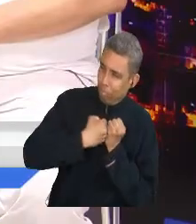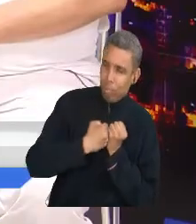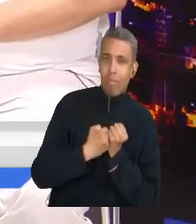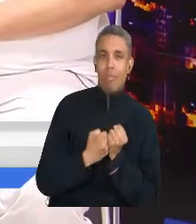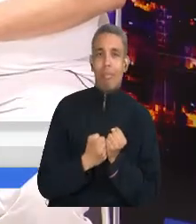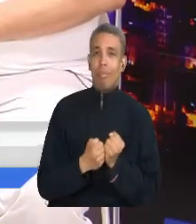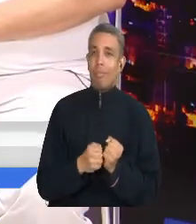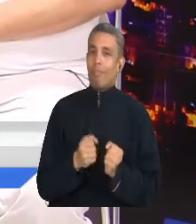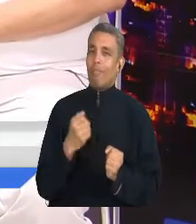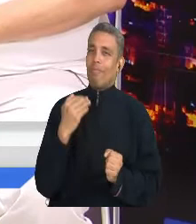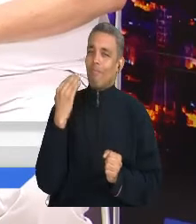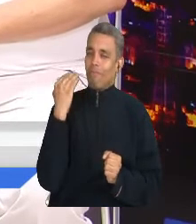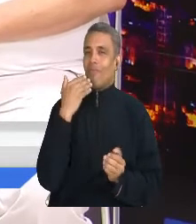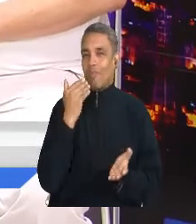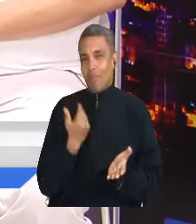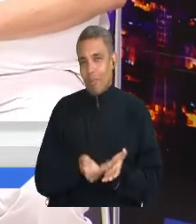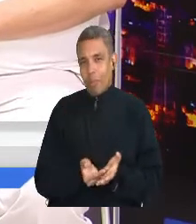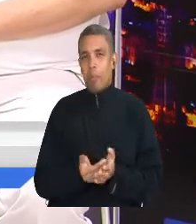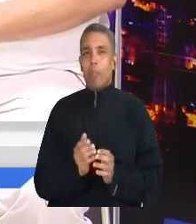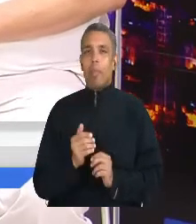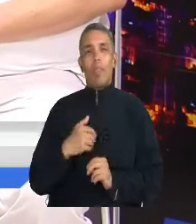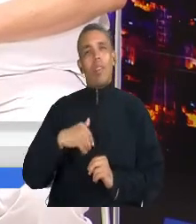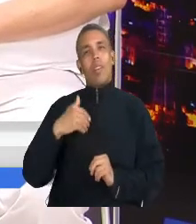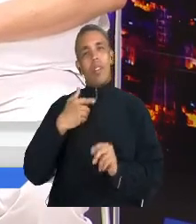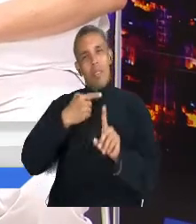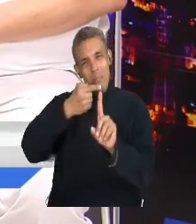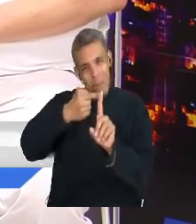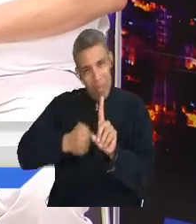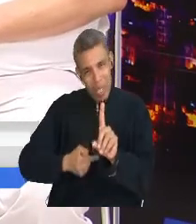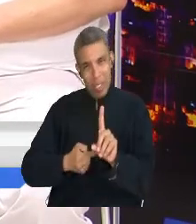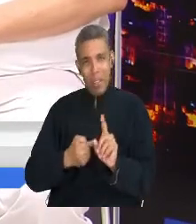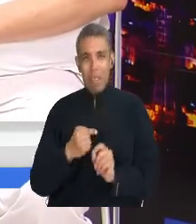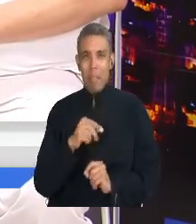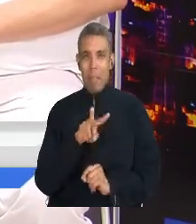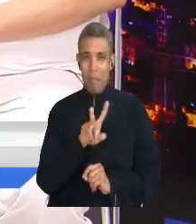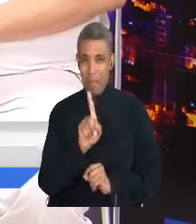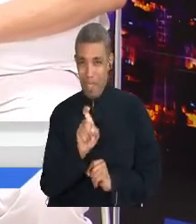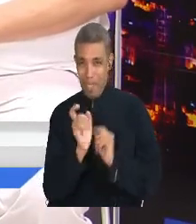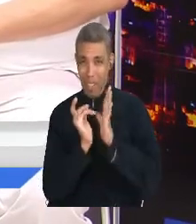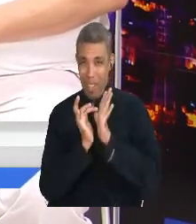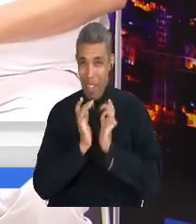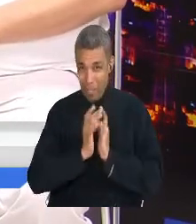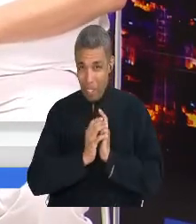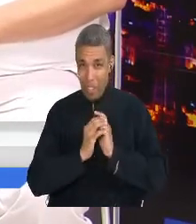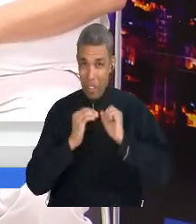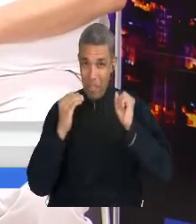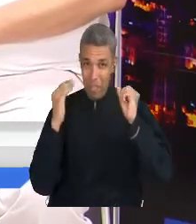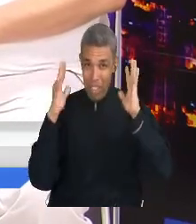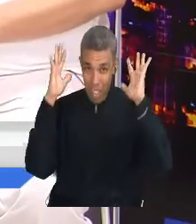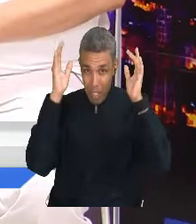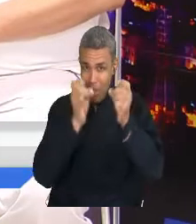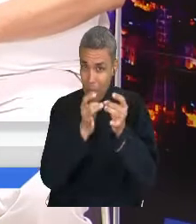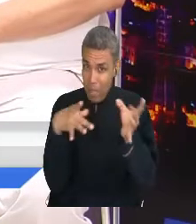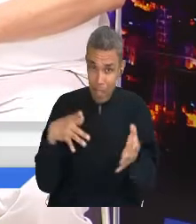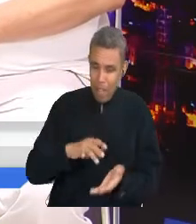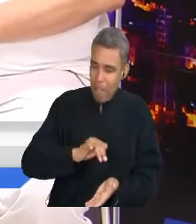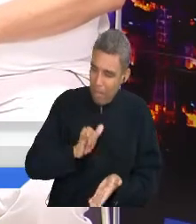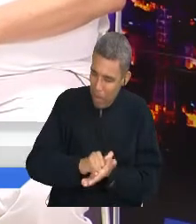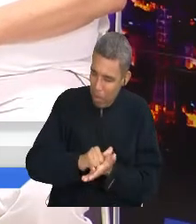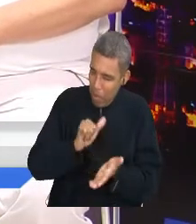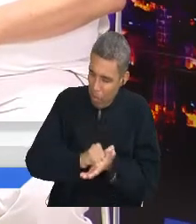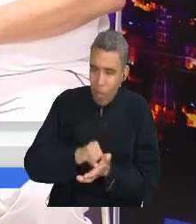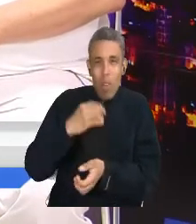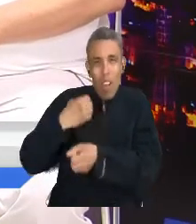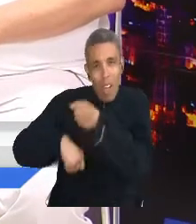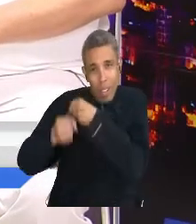gran fecha. Y para el esfuerzo que hace la Gobernación de Santander, lógicamente